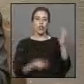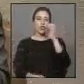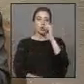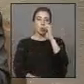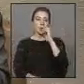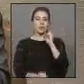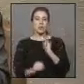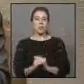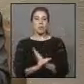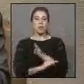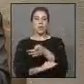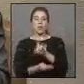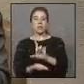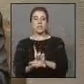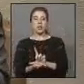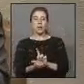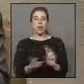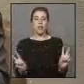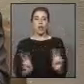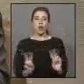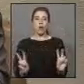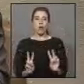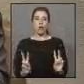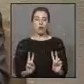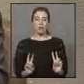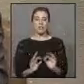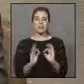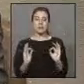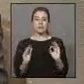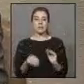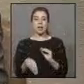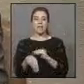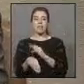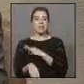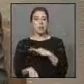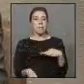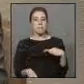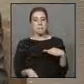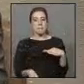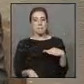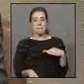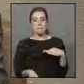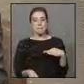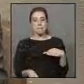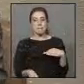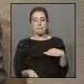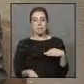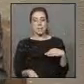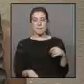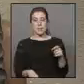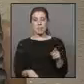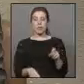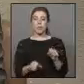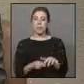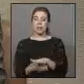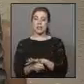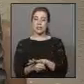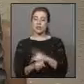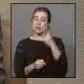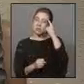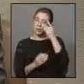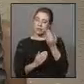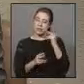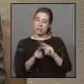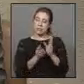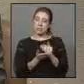que puedan llegar a esa zona de Orcón. particularmente que se le oficie a los ministros y que estas situaciones se puedan prever,